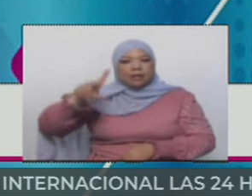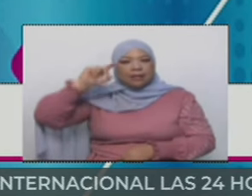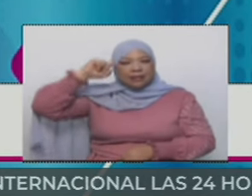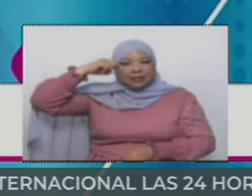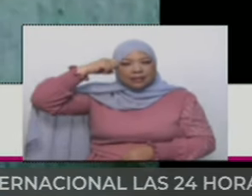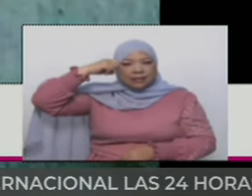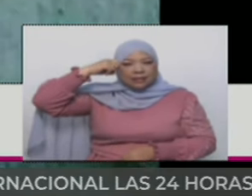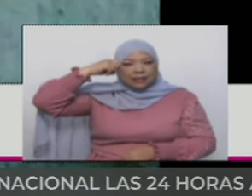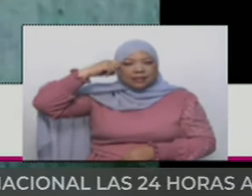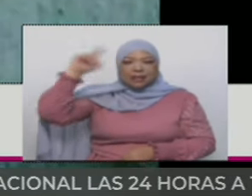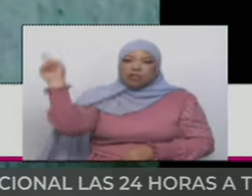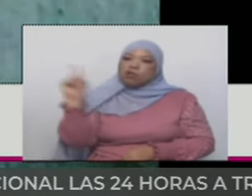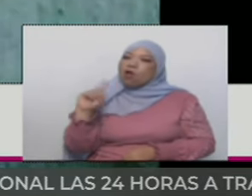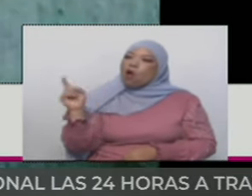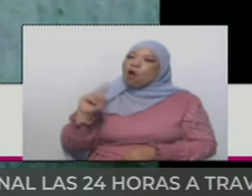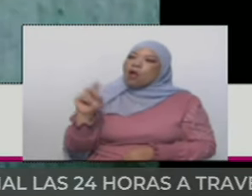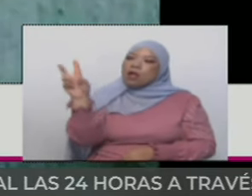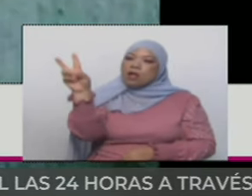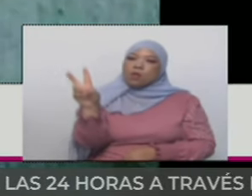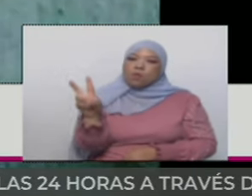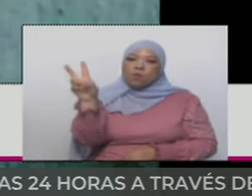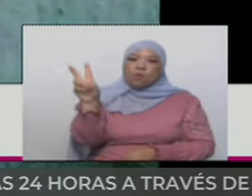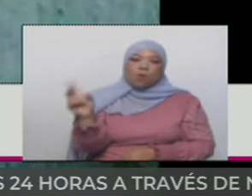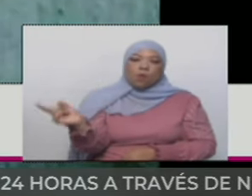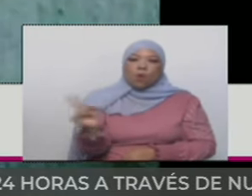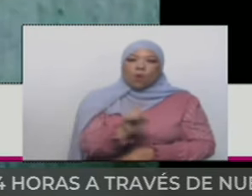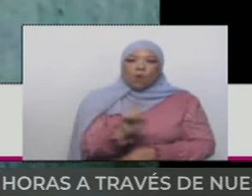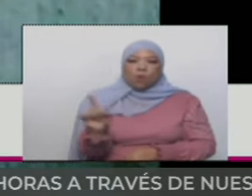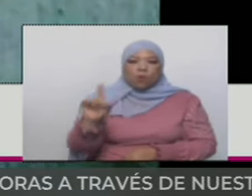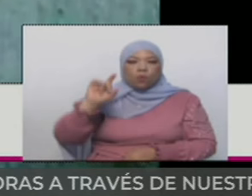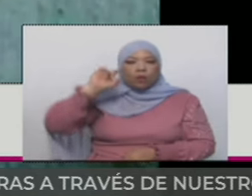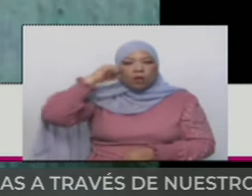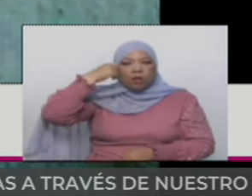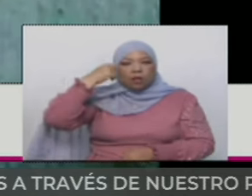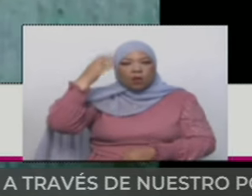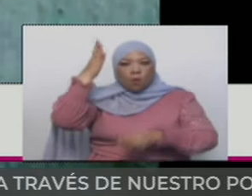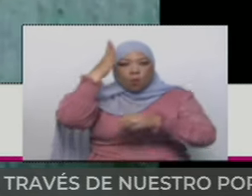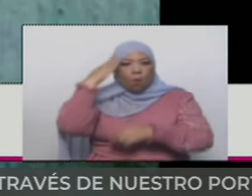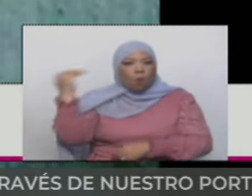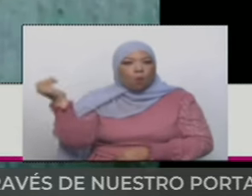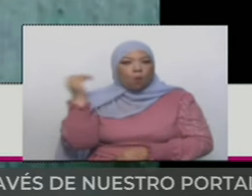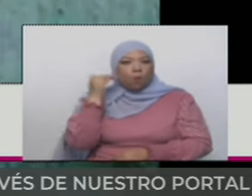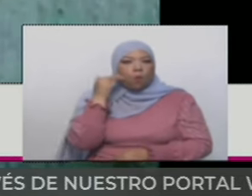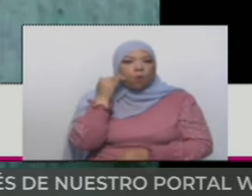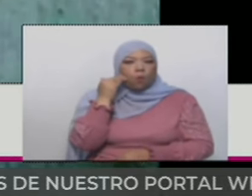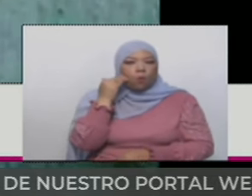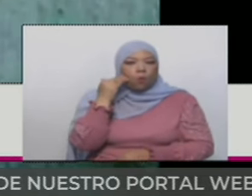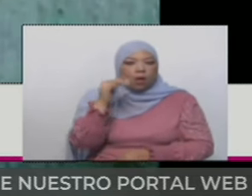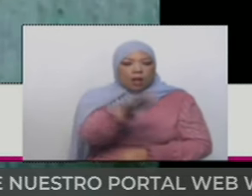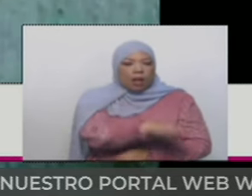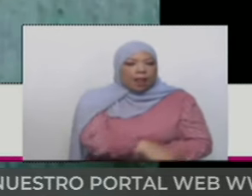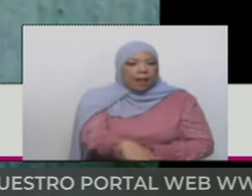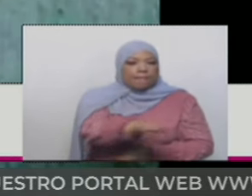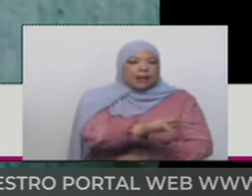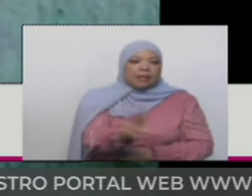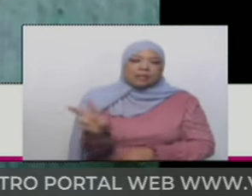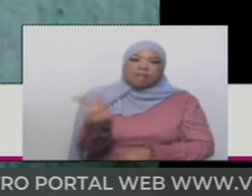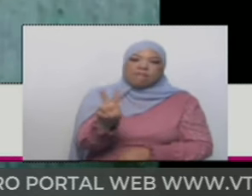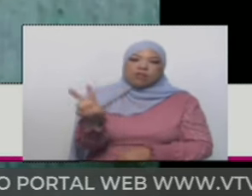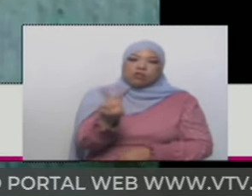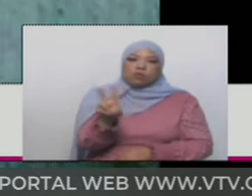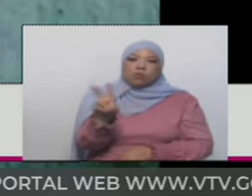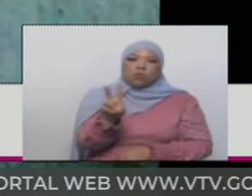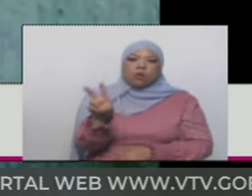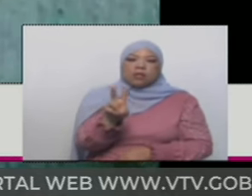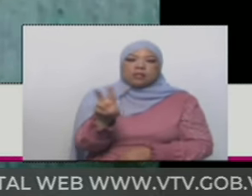No, ese no es en el Valle. Ese es ahí en ¿El Hoyada? No, aquí donde está la Plaza del Venezolano. San Jacinto.